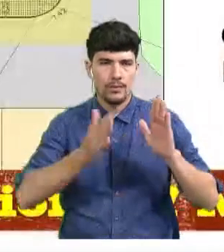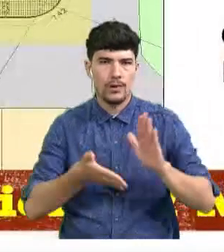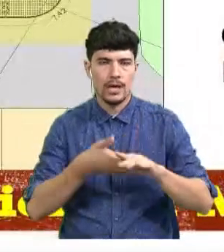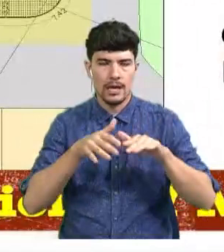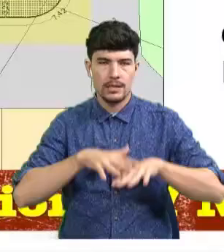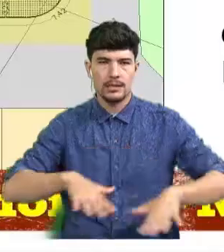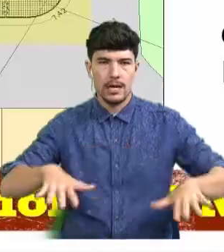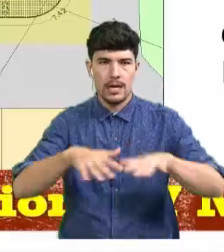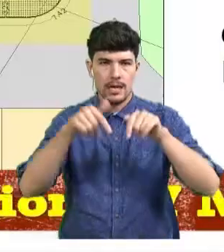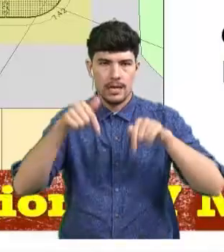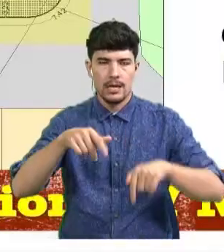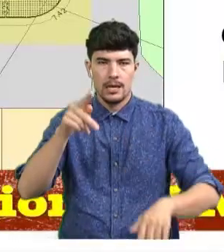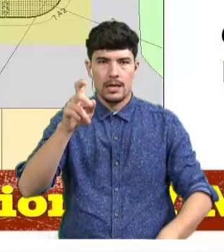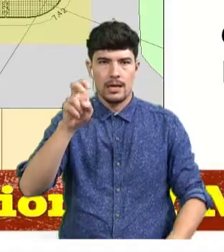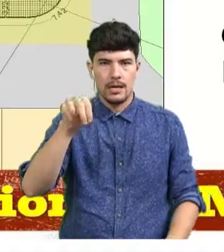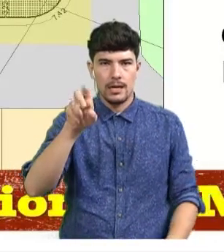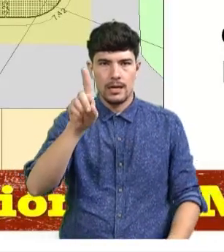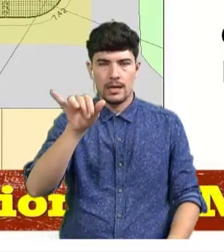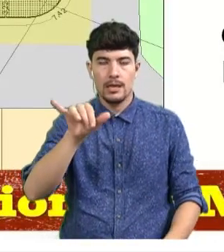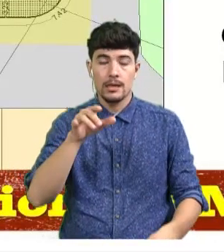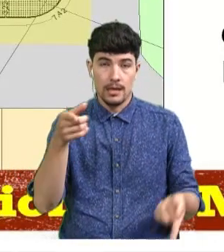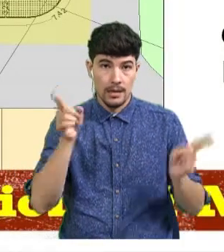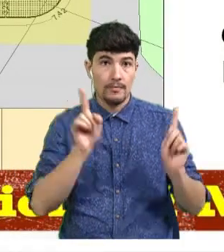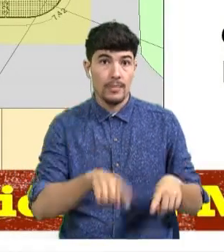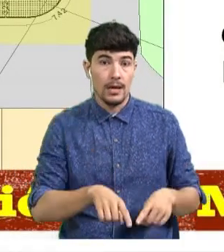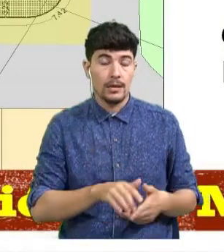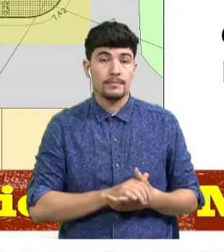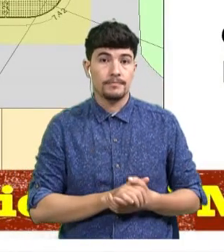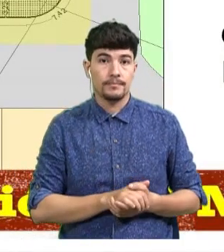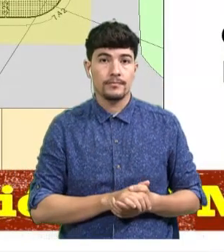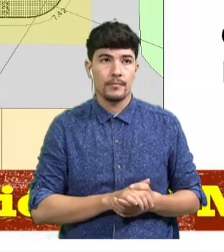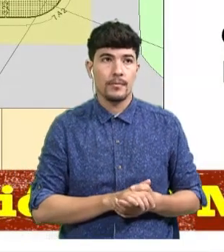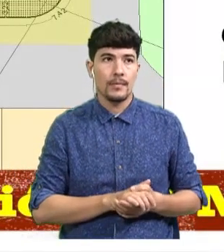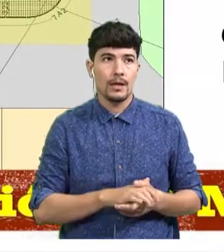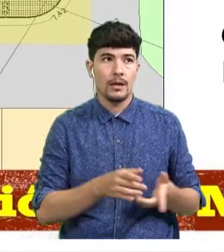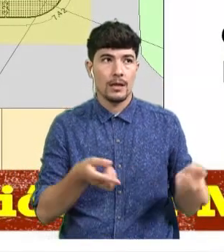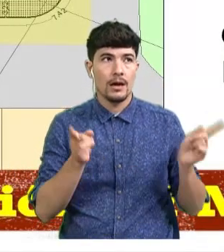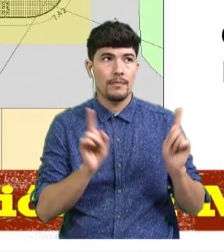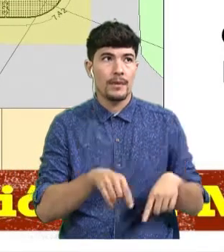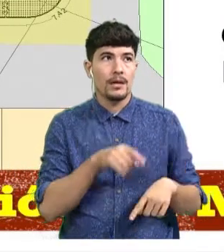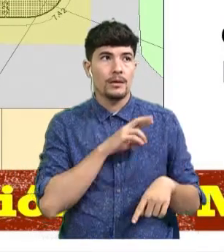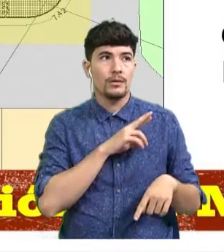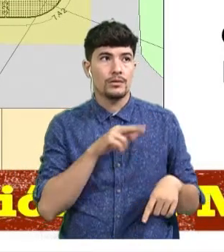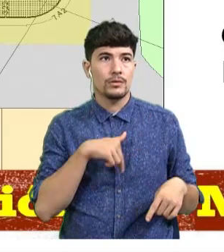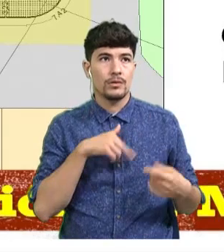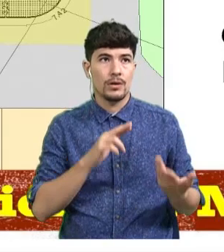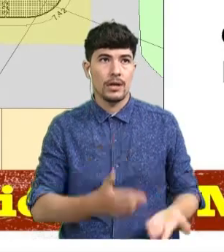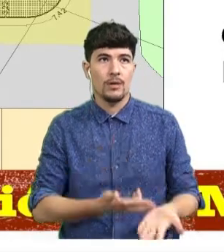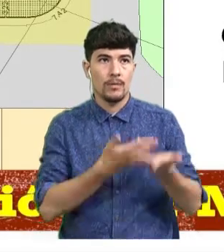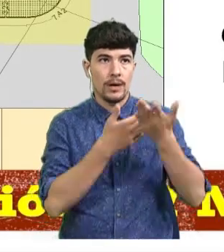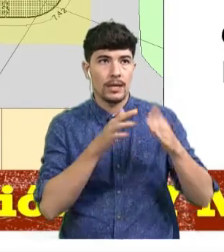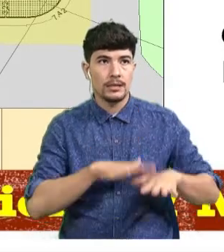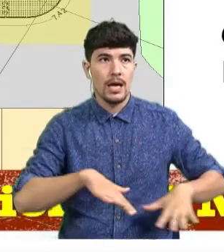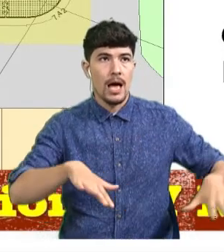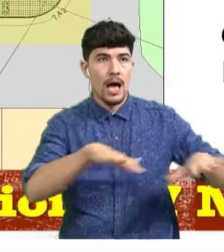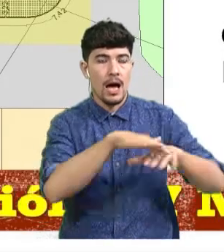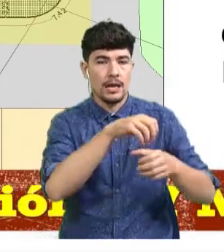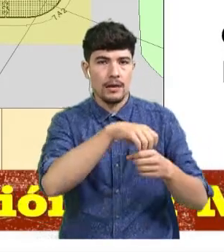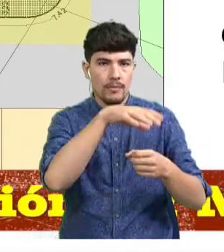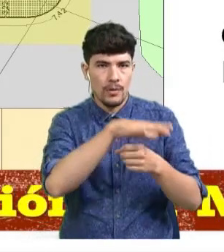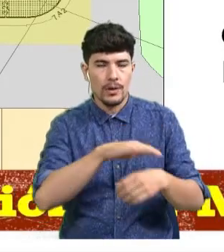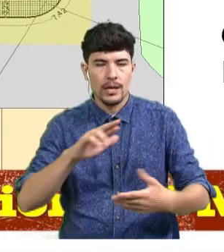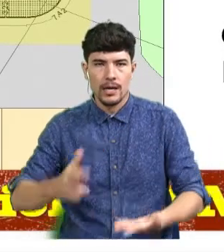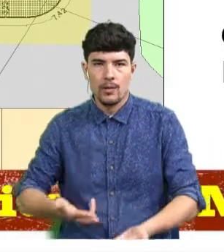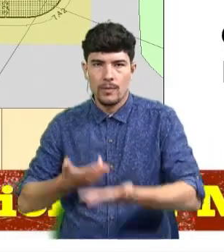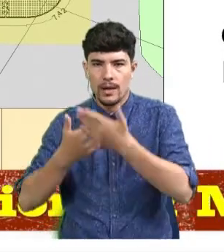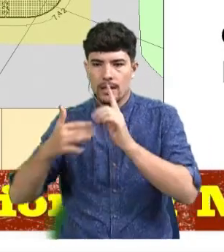del sector del Kennedy. Igualmente, con losetas prefabricadas, recuperando el espacio público y recuperando todo el